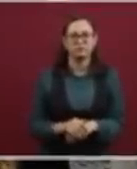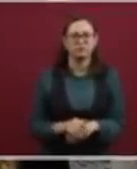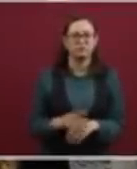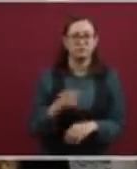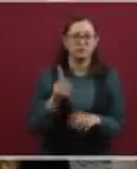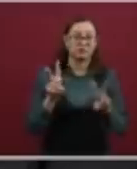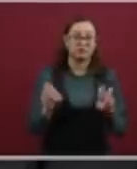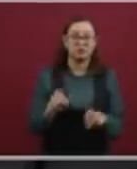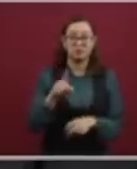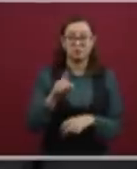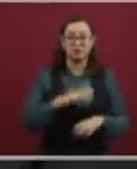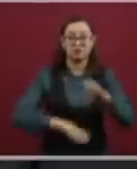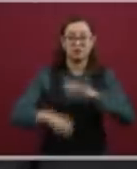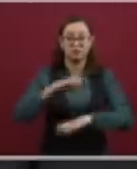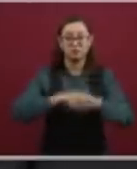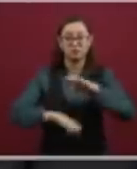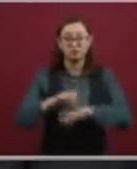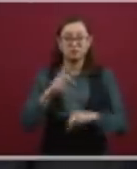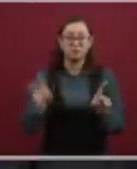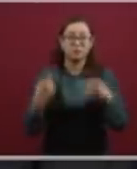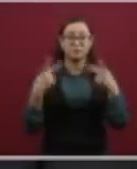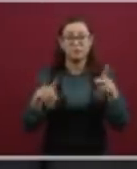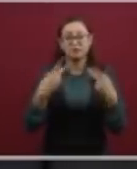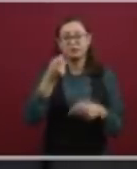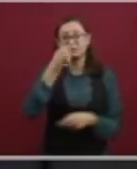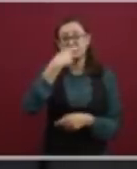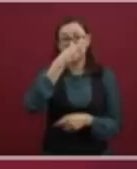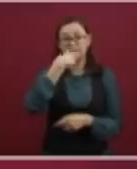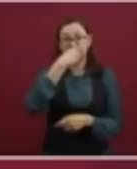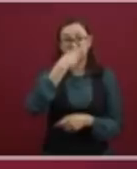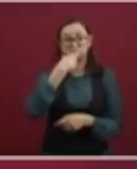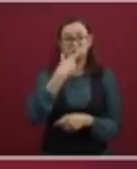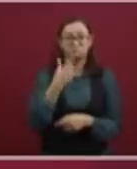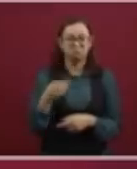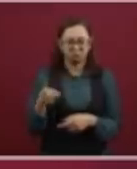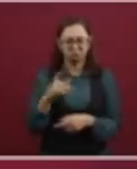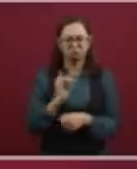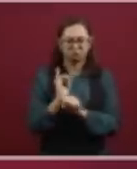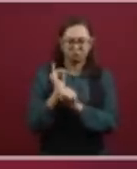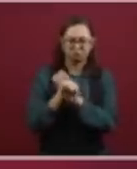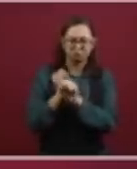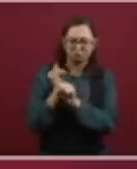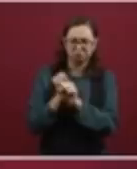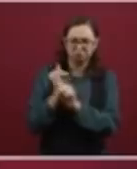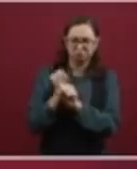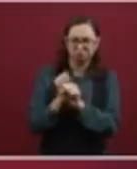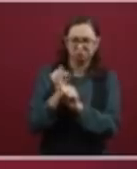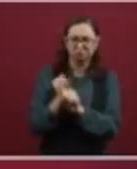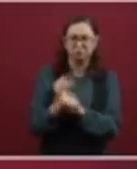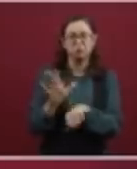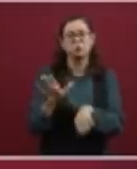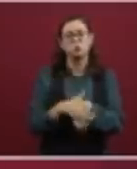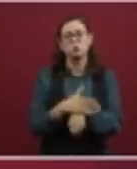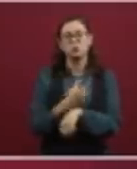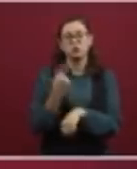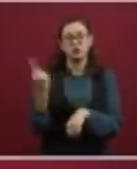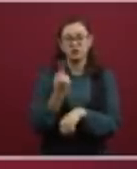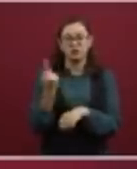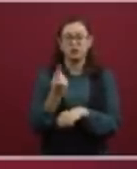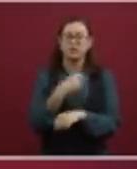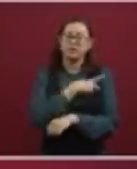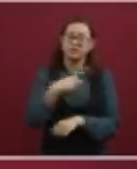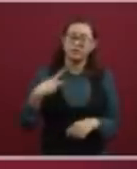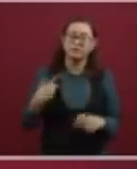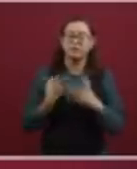empresa que vende medicamentos, porque se está limpiando el gobierno